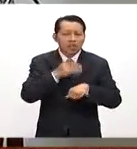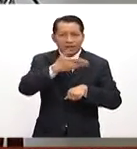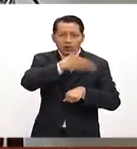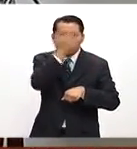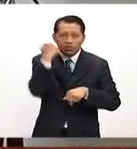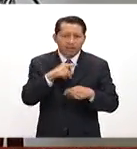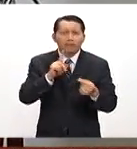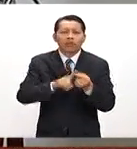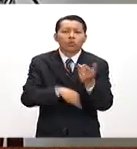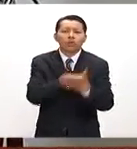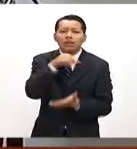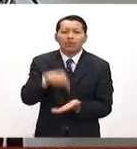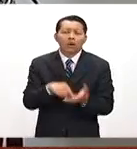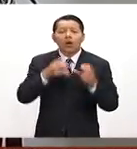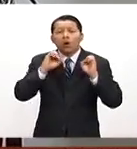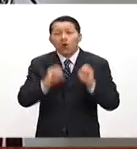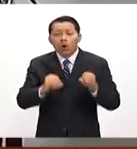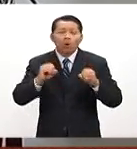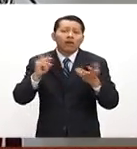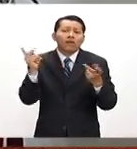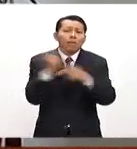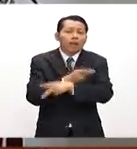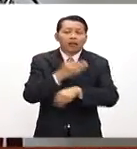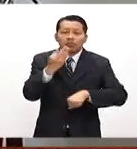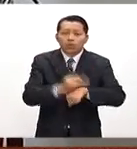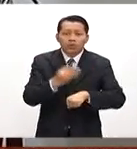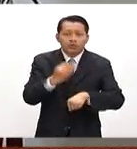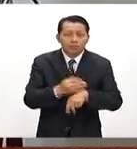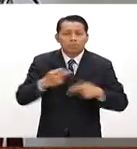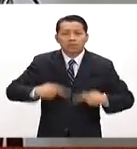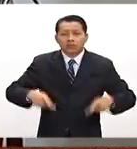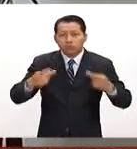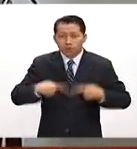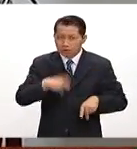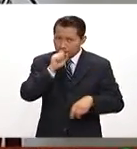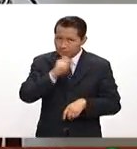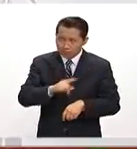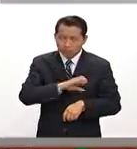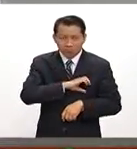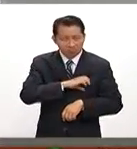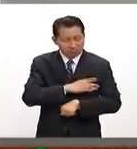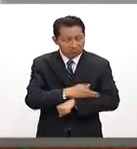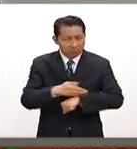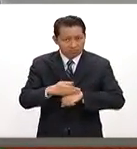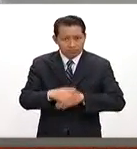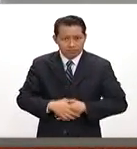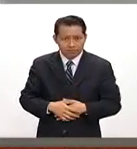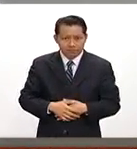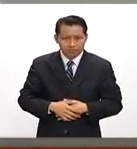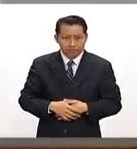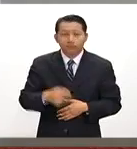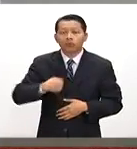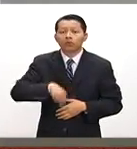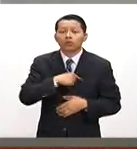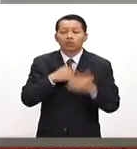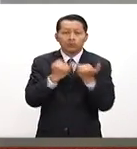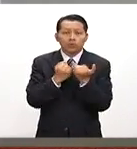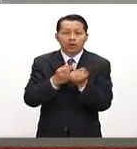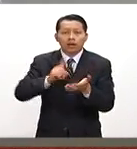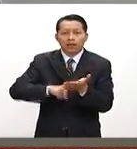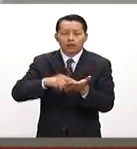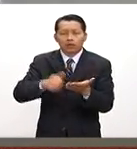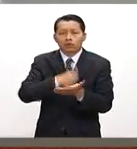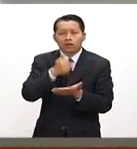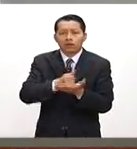paradero o las circunstancias actuales y pasadas de sus seres queridos. Tan solo nosotros aquí en la ciudad